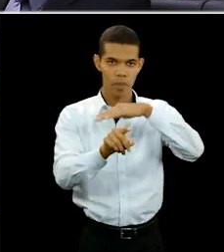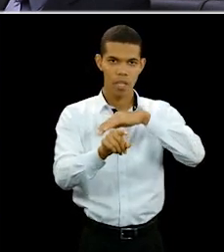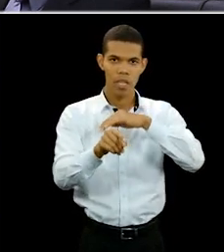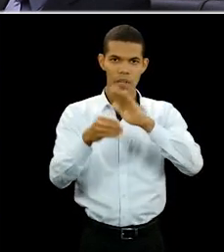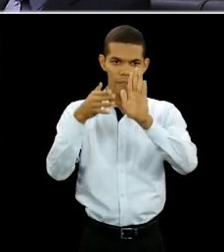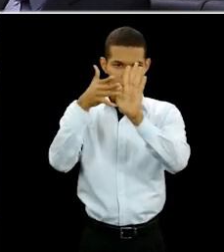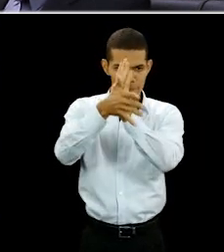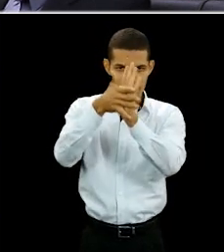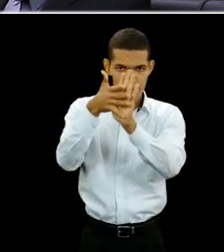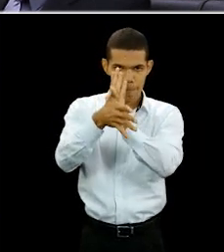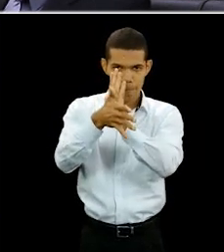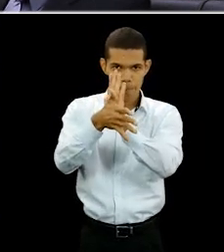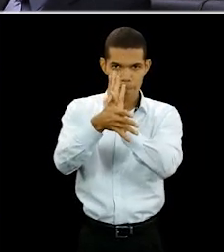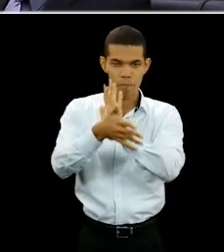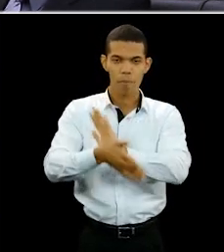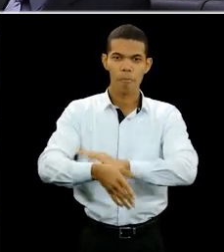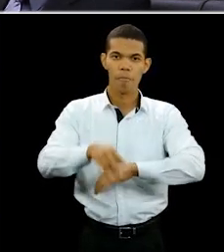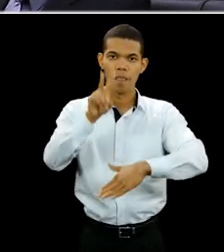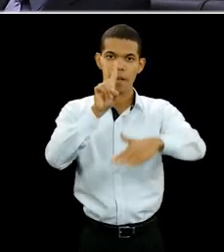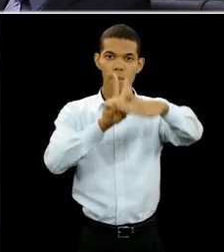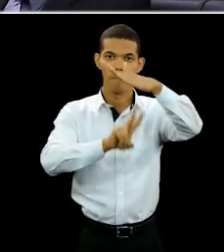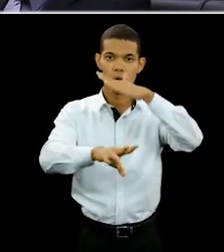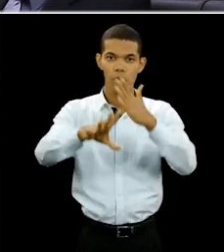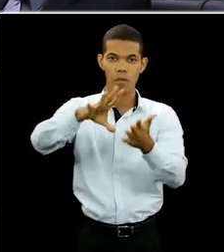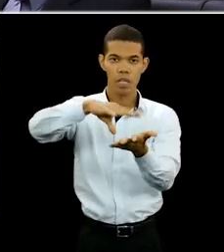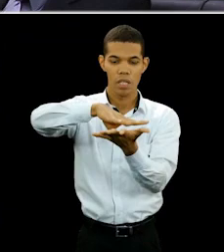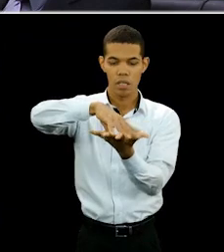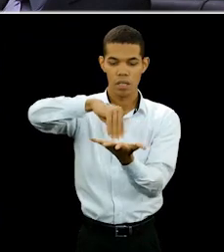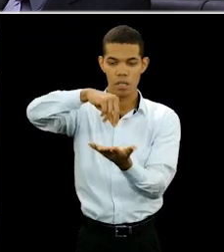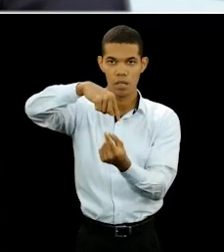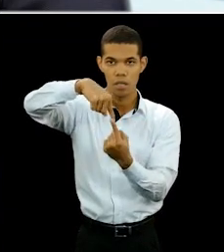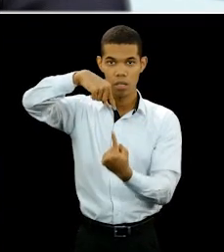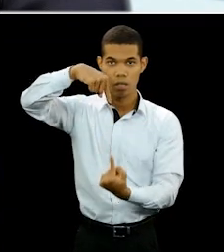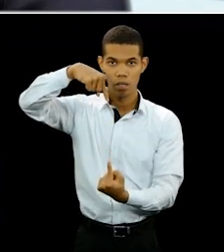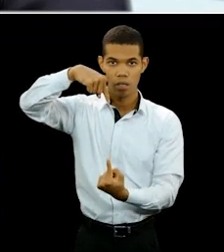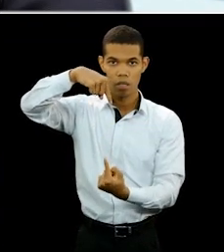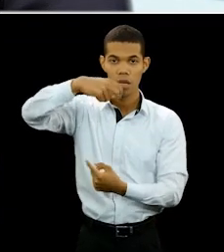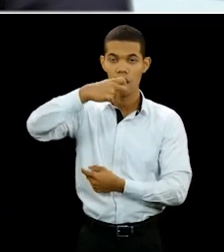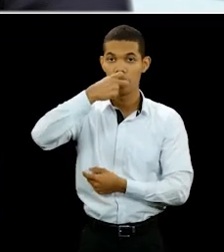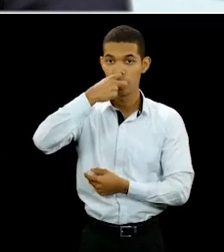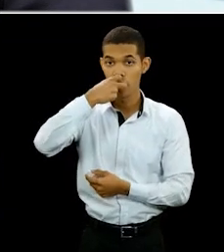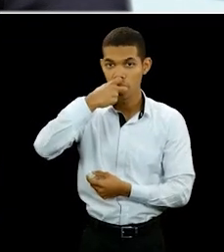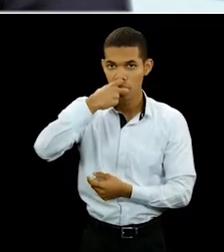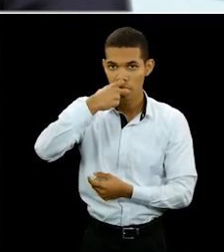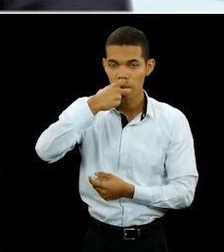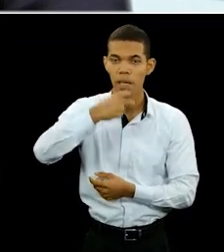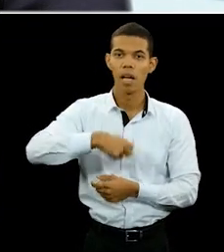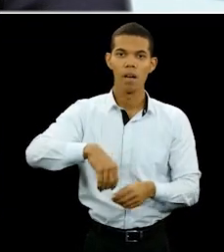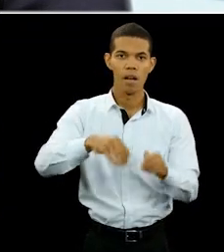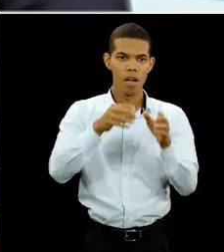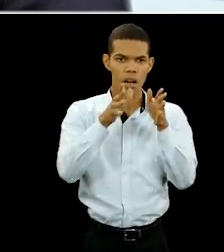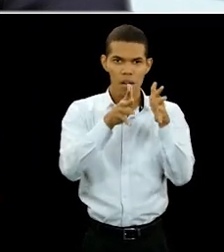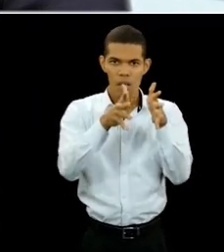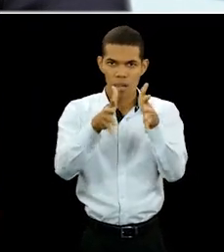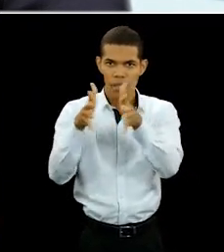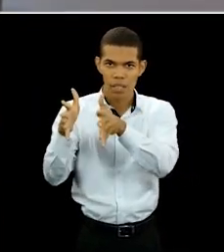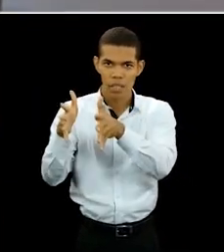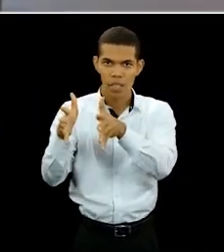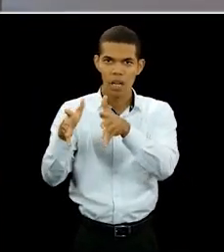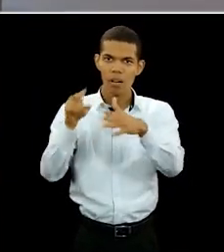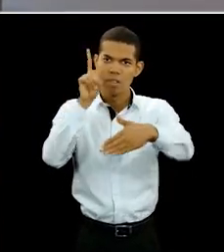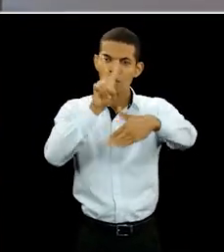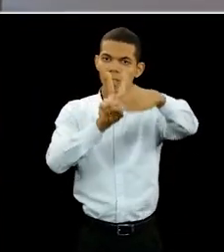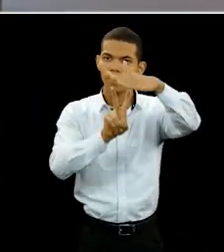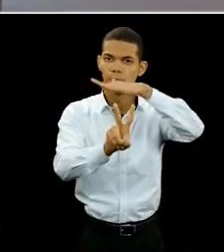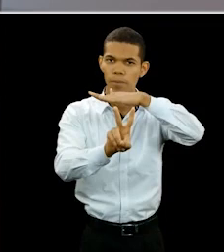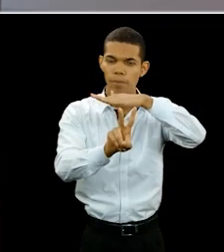Isaías voy a enviar a un personaje y ese personaje se llamará siro y aún antes de nacer no es lo sorprendente de la profecía Exacto